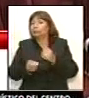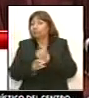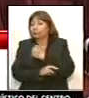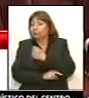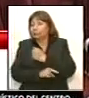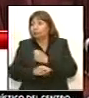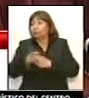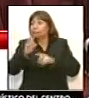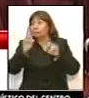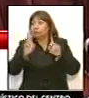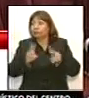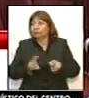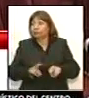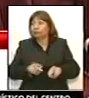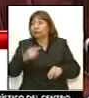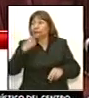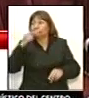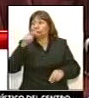circundantes a Venezuela,